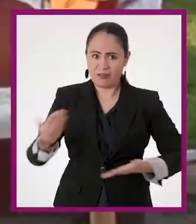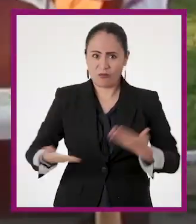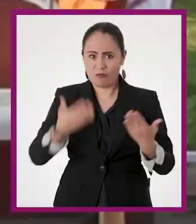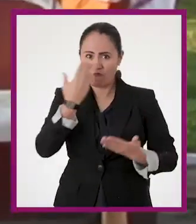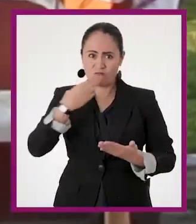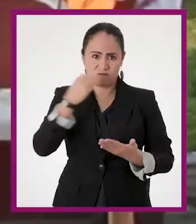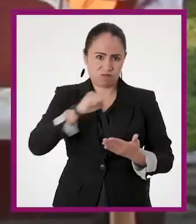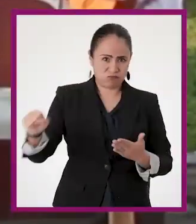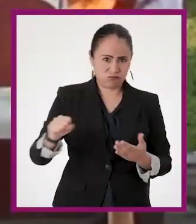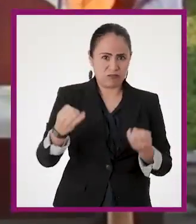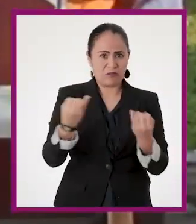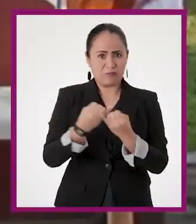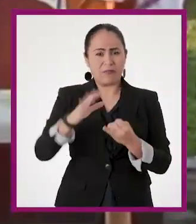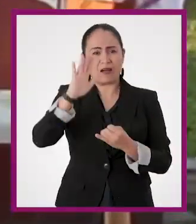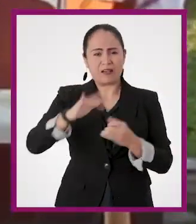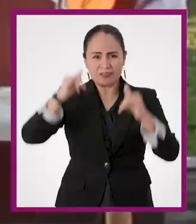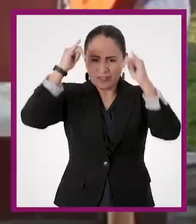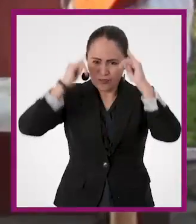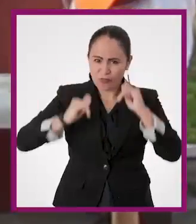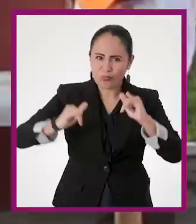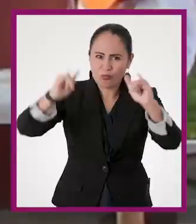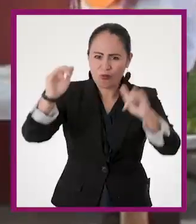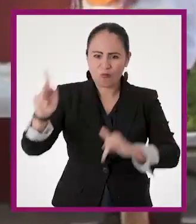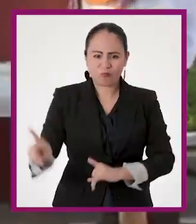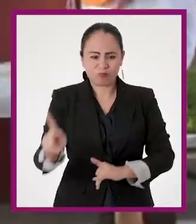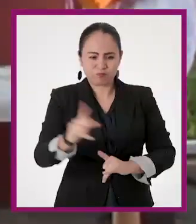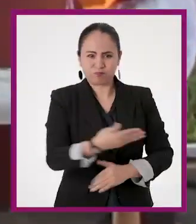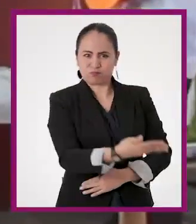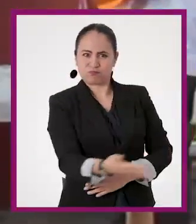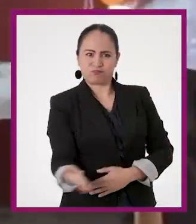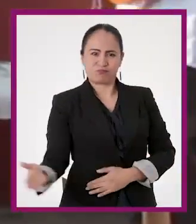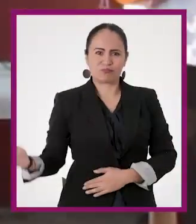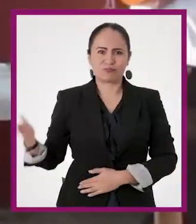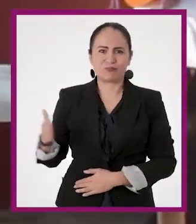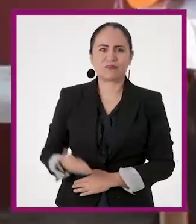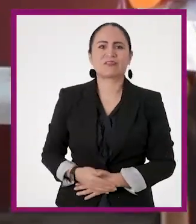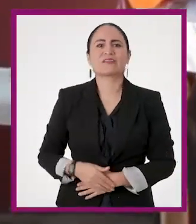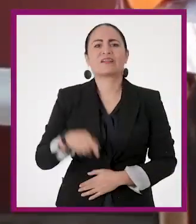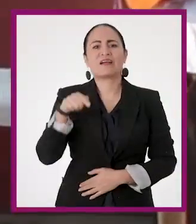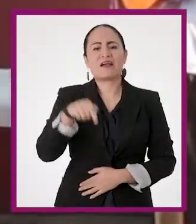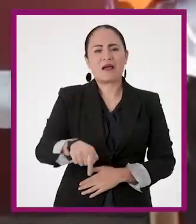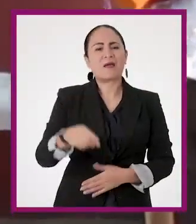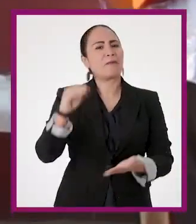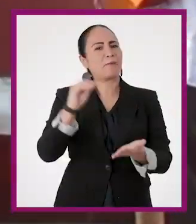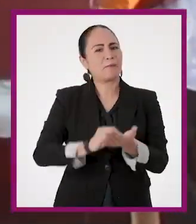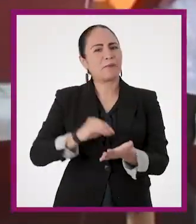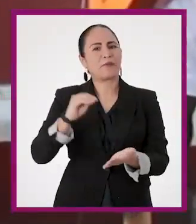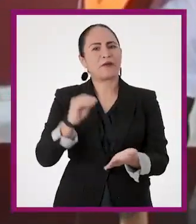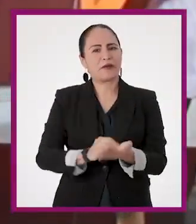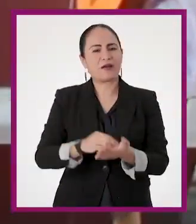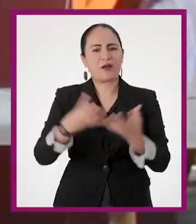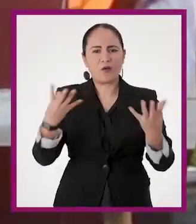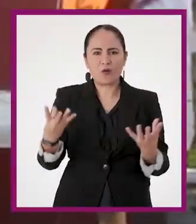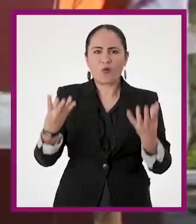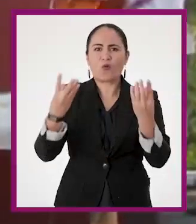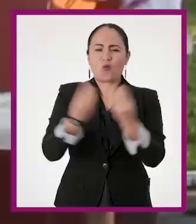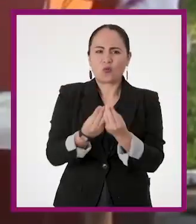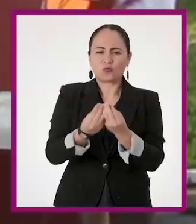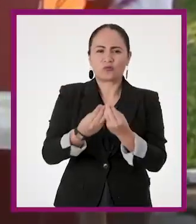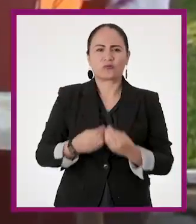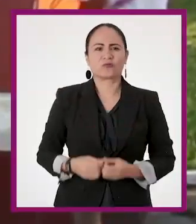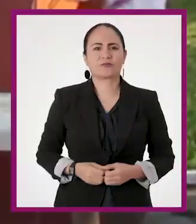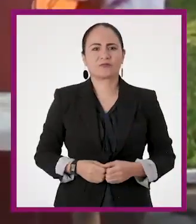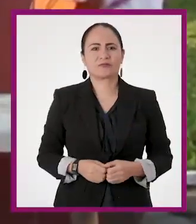rango, con un buen toro de mango rayando el amanecer. Aún quieren permanecer junto con